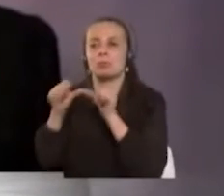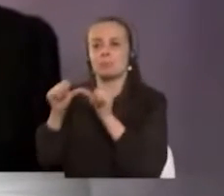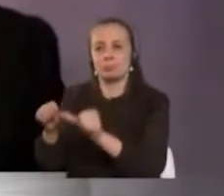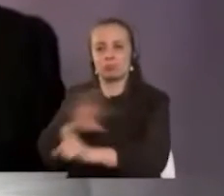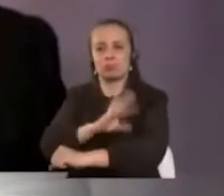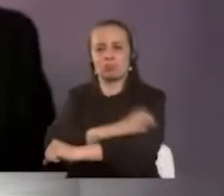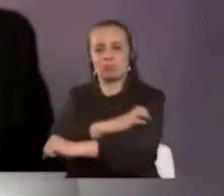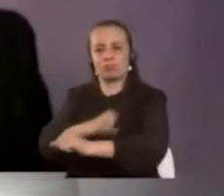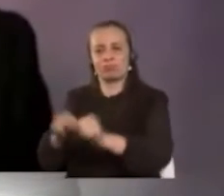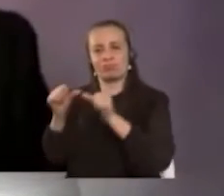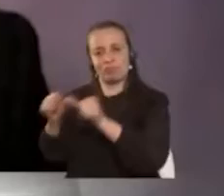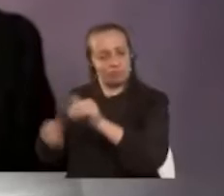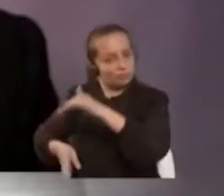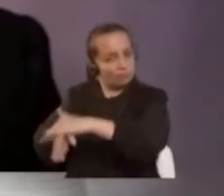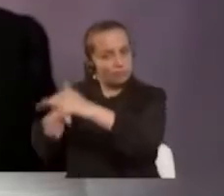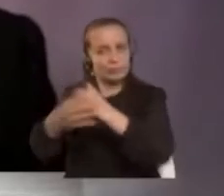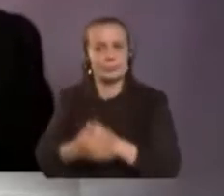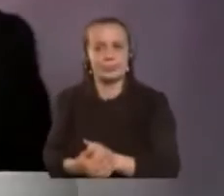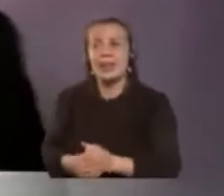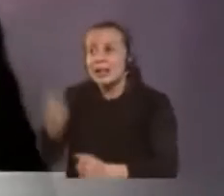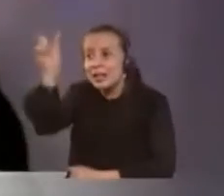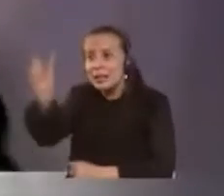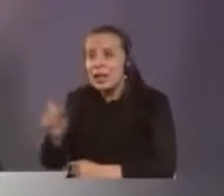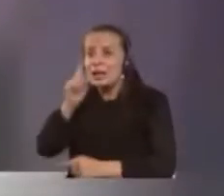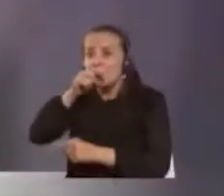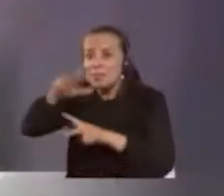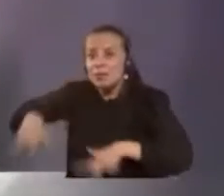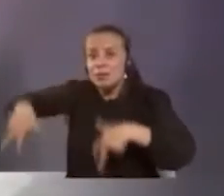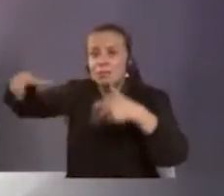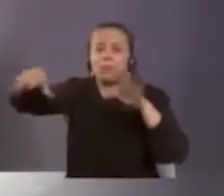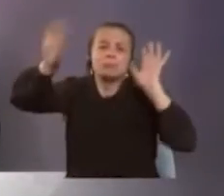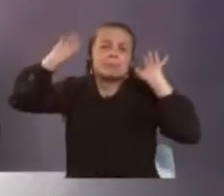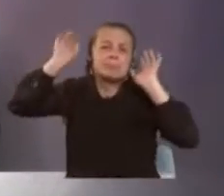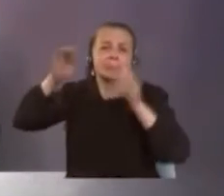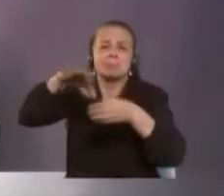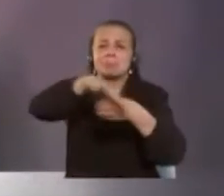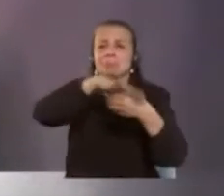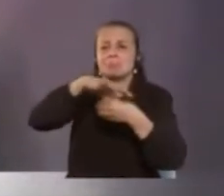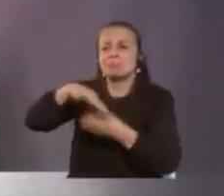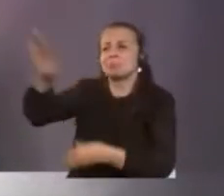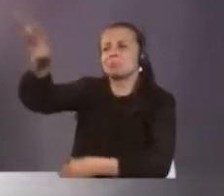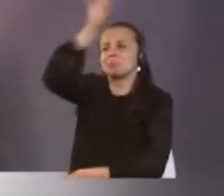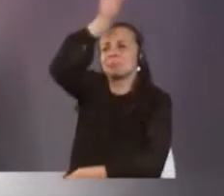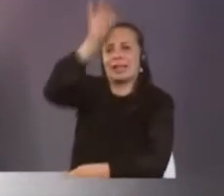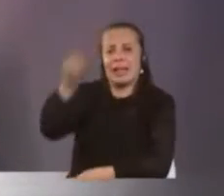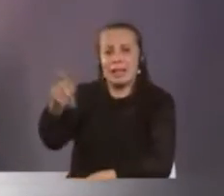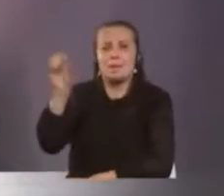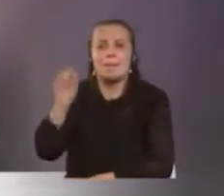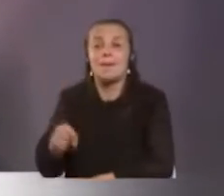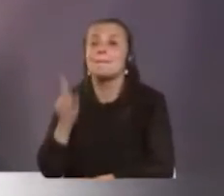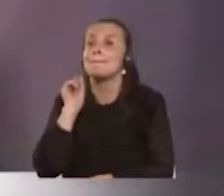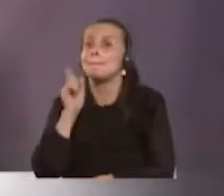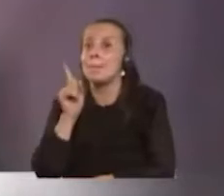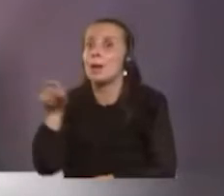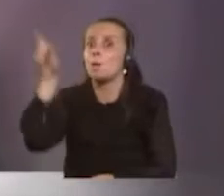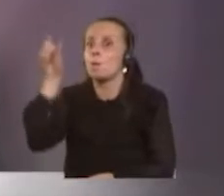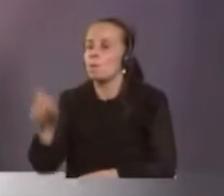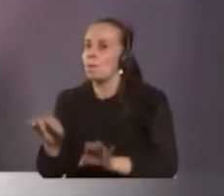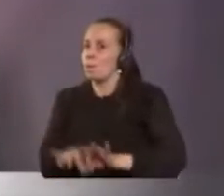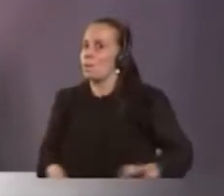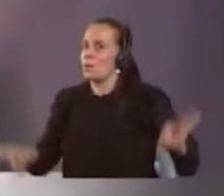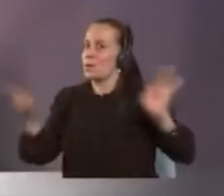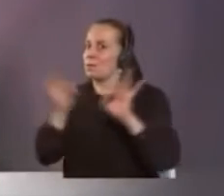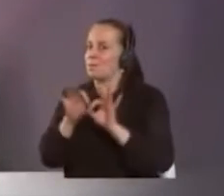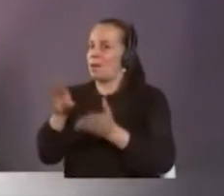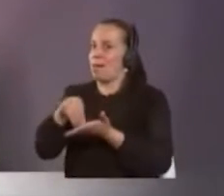esos sectores. Y el registrador puede elegirlo como lo elija, pero el registrador en Colombia también es una ficha clave